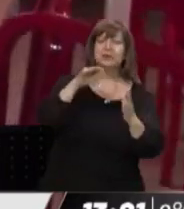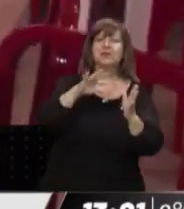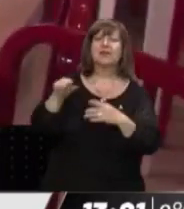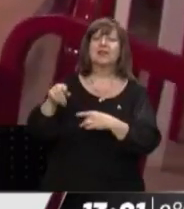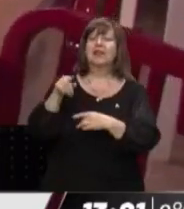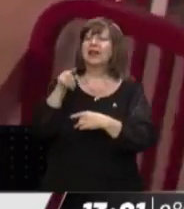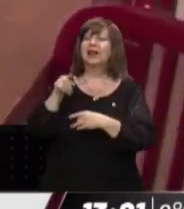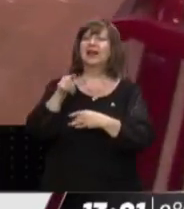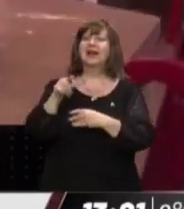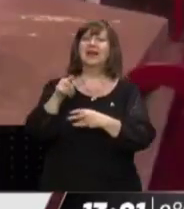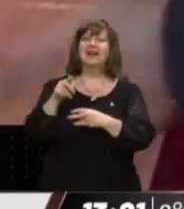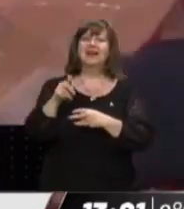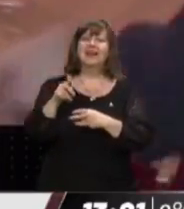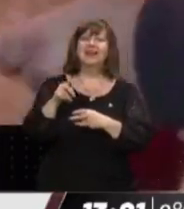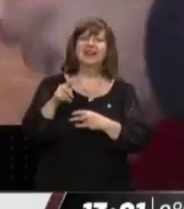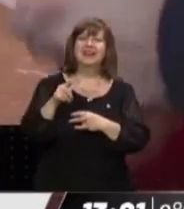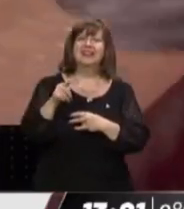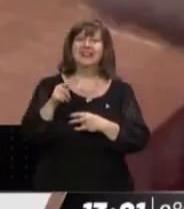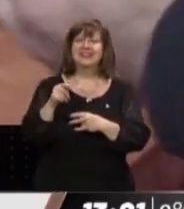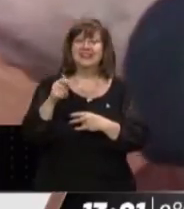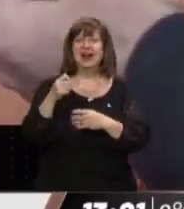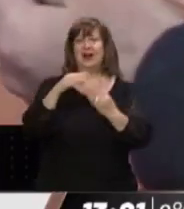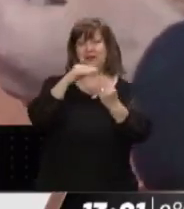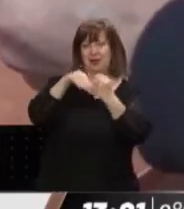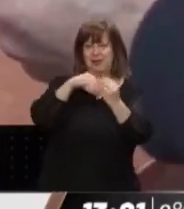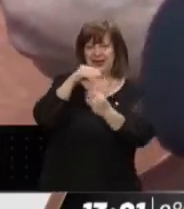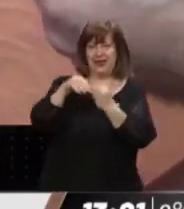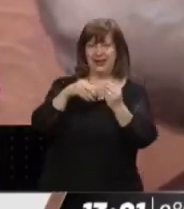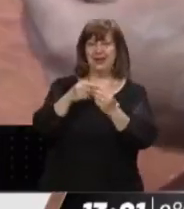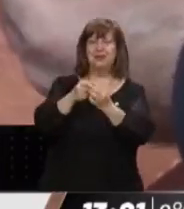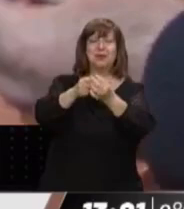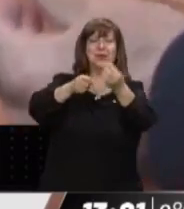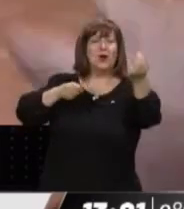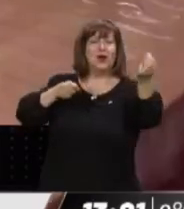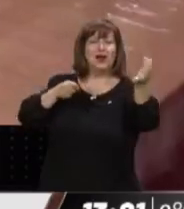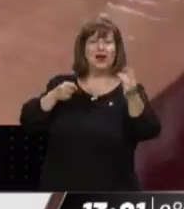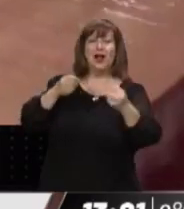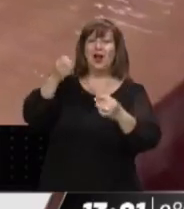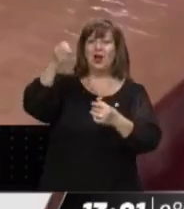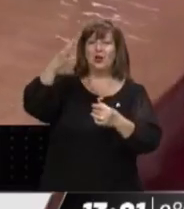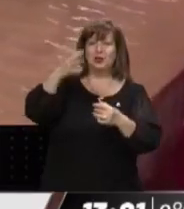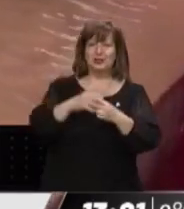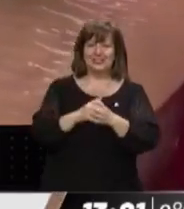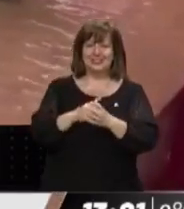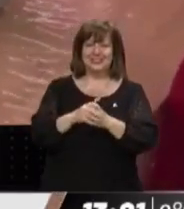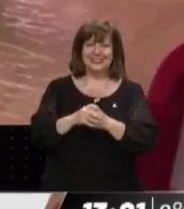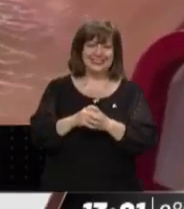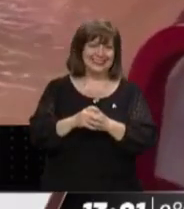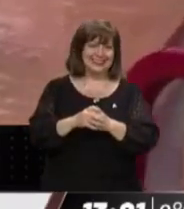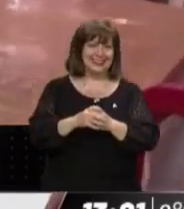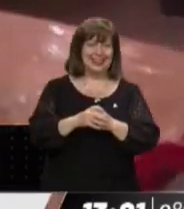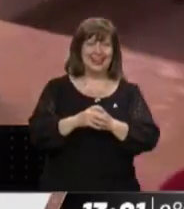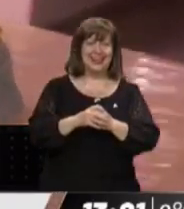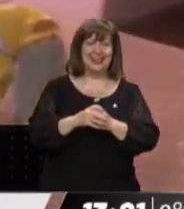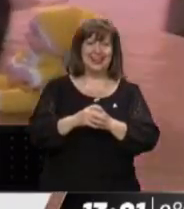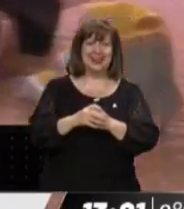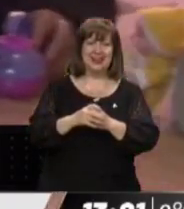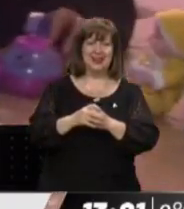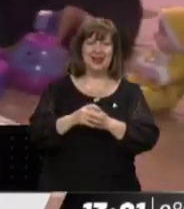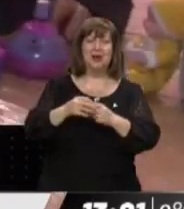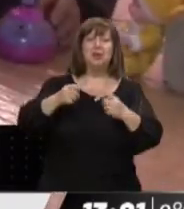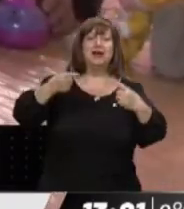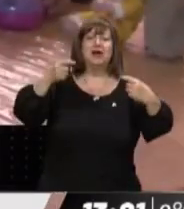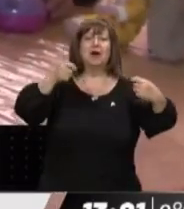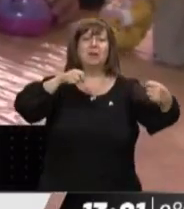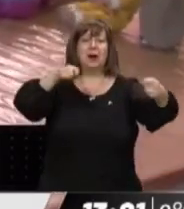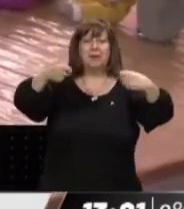¿Qué hiciste con el sable de luz? ¿Dónde lo dejaste? Yo tengo el mío. Ah, me lo sacó. No vamos a poder pelear